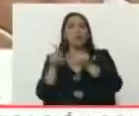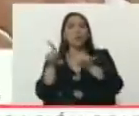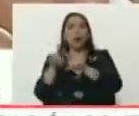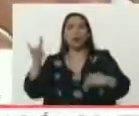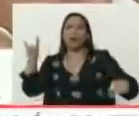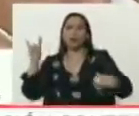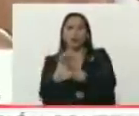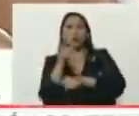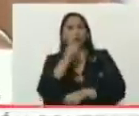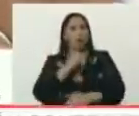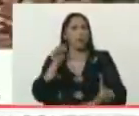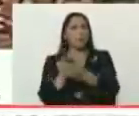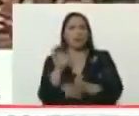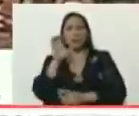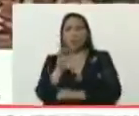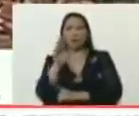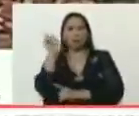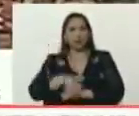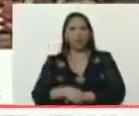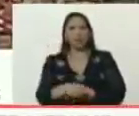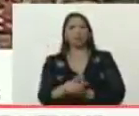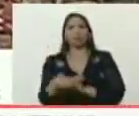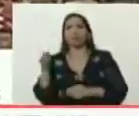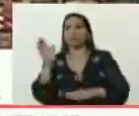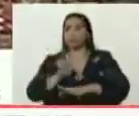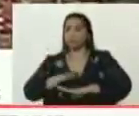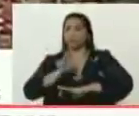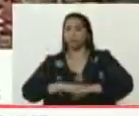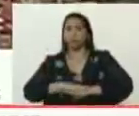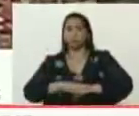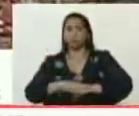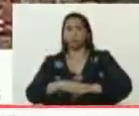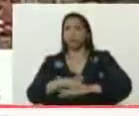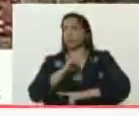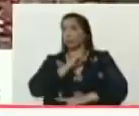como enemigo de la patria, y darle el tratamiento que se merece.